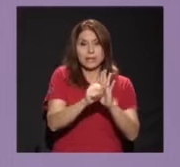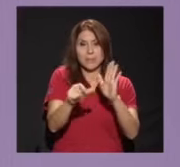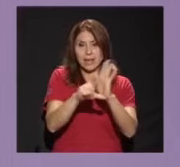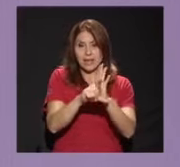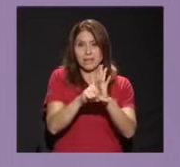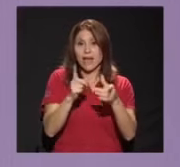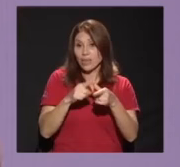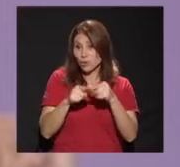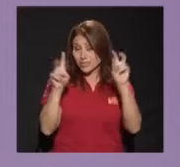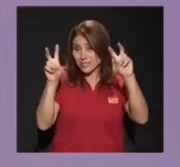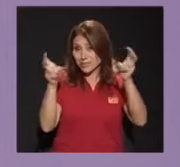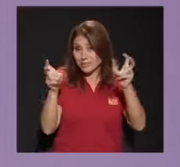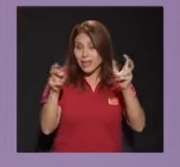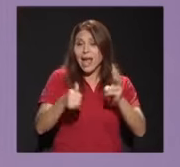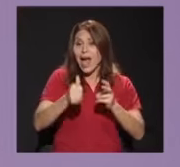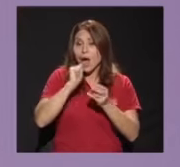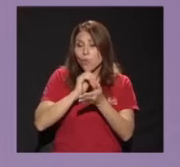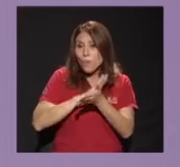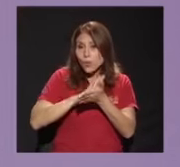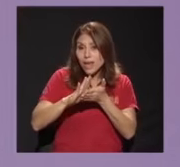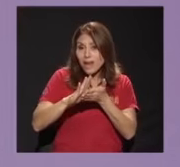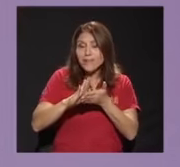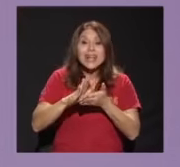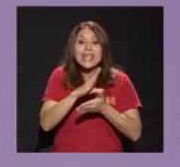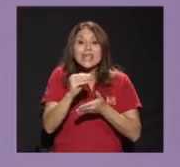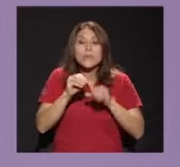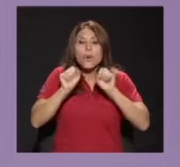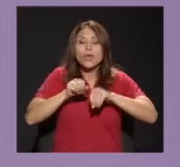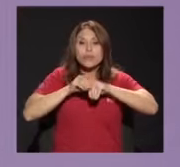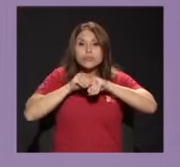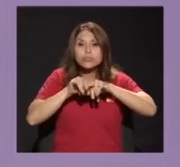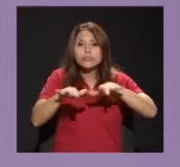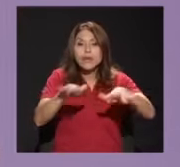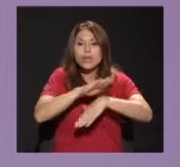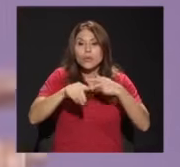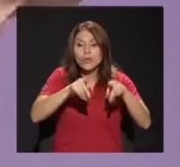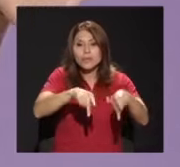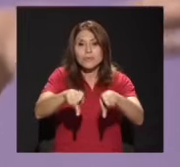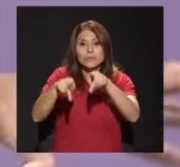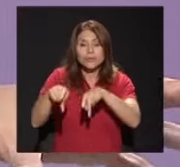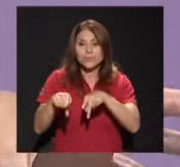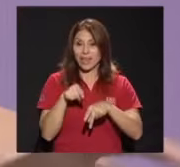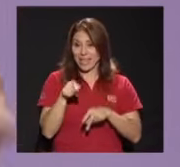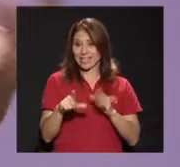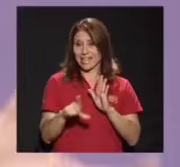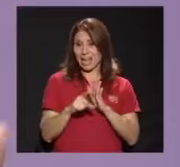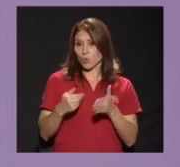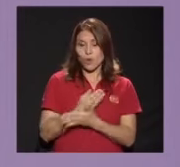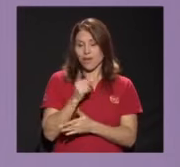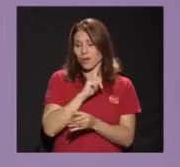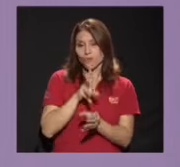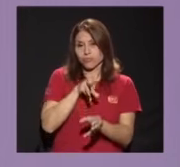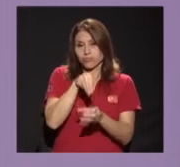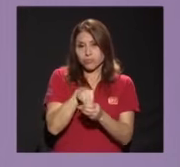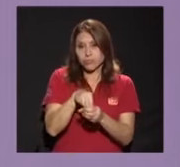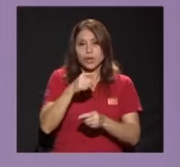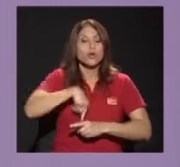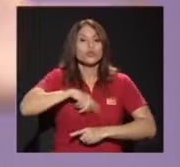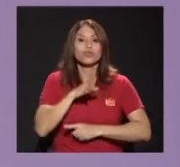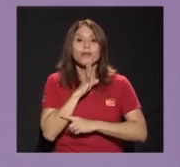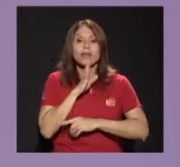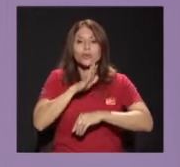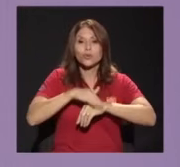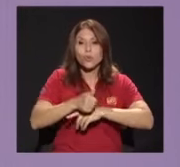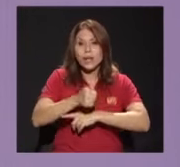agua potable y de abastecimiento poblacional, esta ley no se mete, ¿verdad? Estamos hablando de regular el agua precisamente como es el recurso natural con